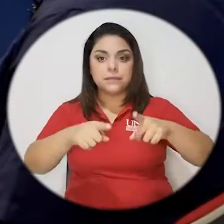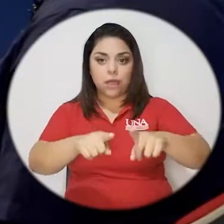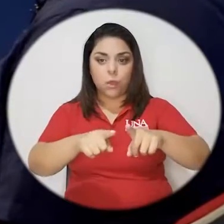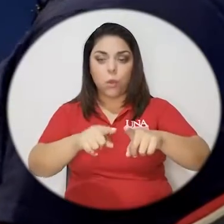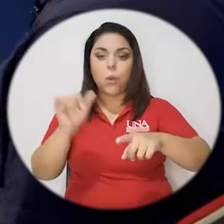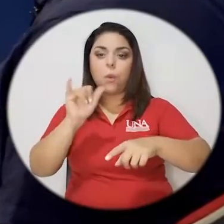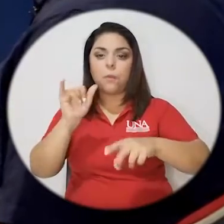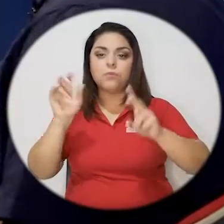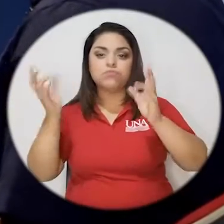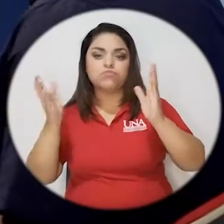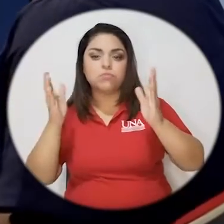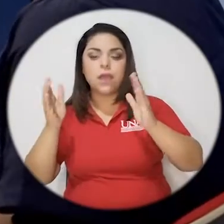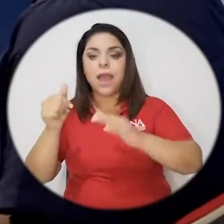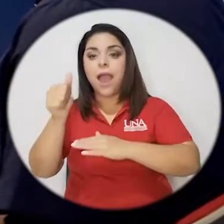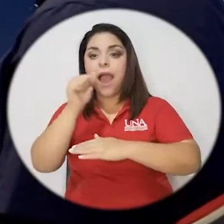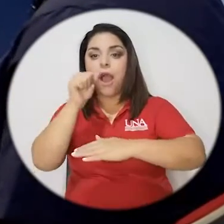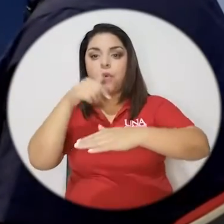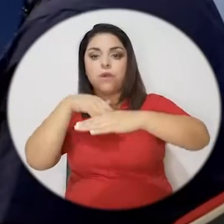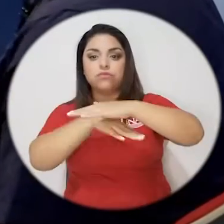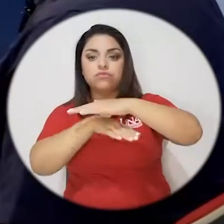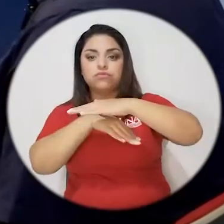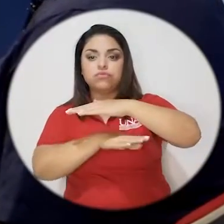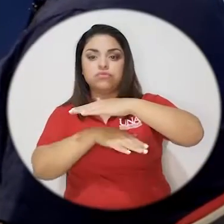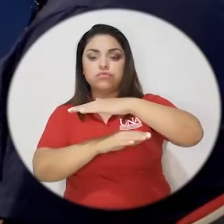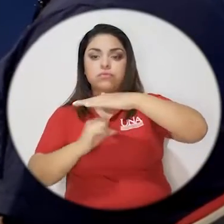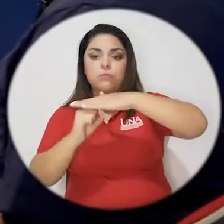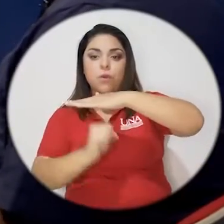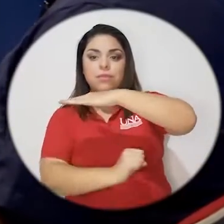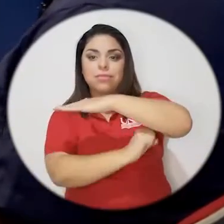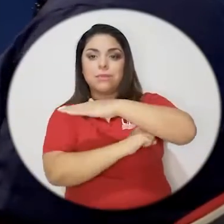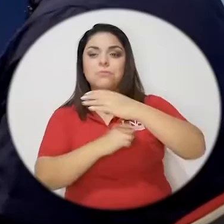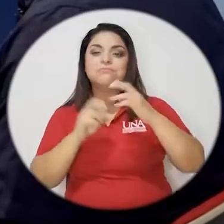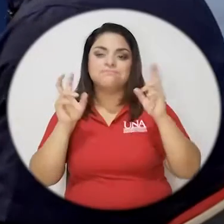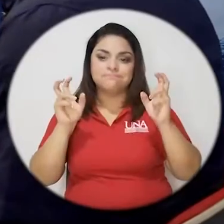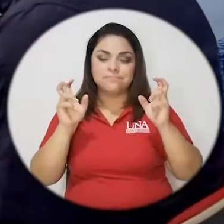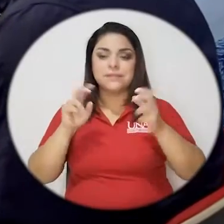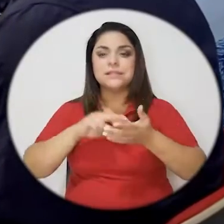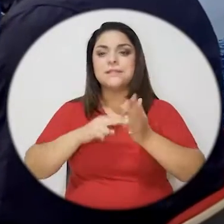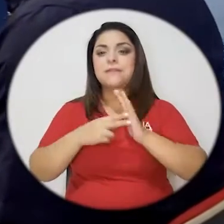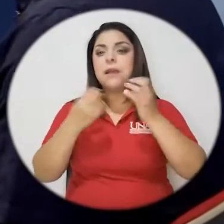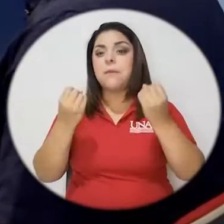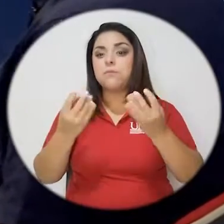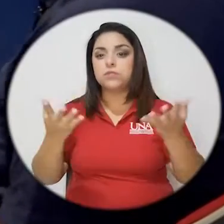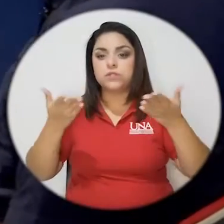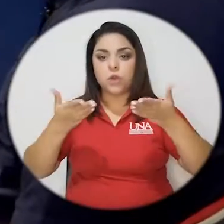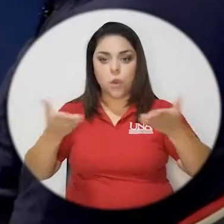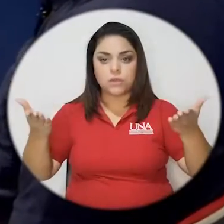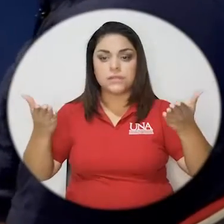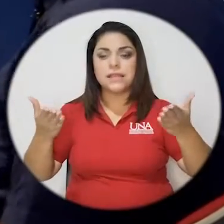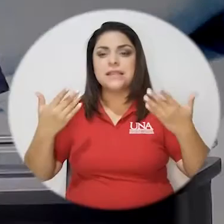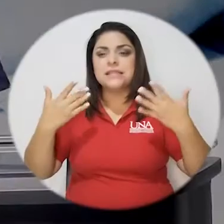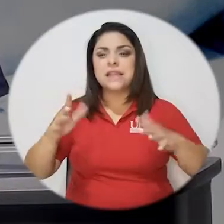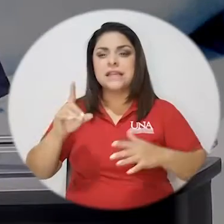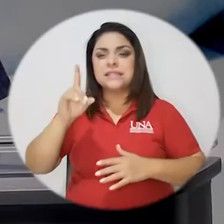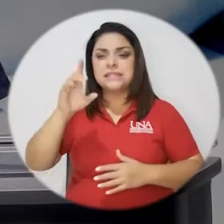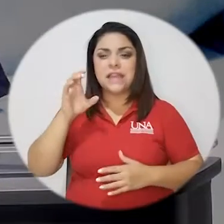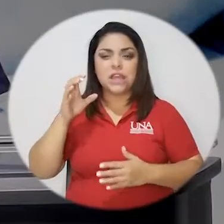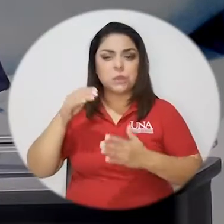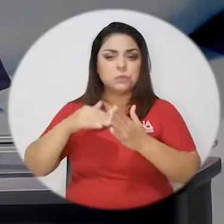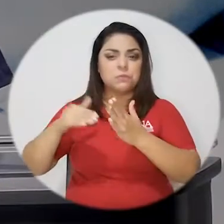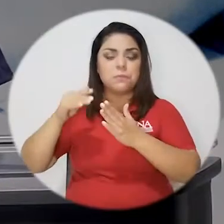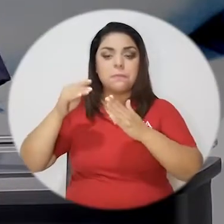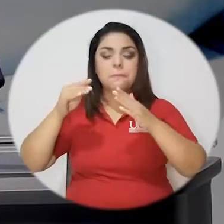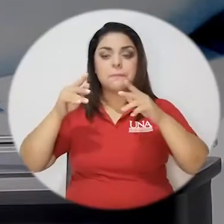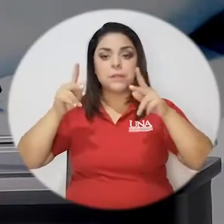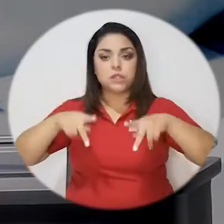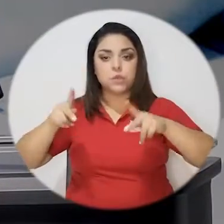Ya ya contamos 200 y resto de 1000 de casos diagnosticados. Sí. Yo soy del criterio de